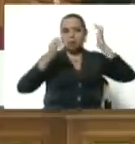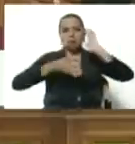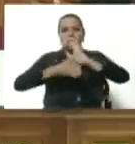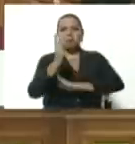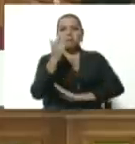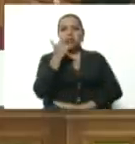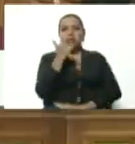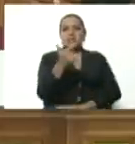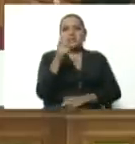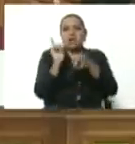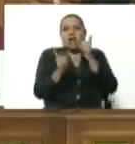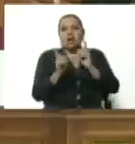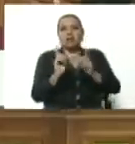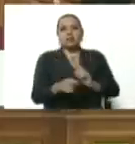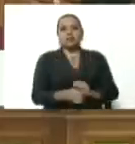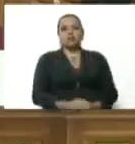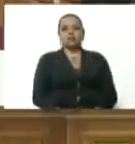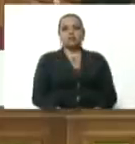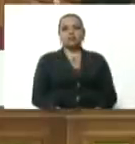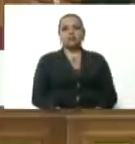bolsería.